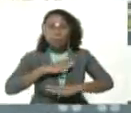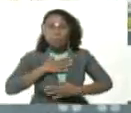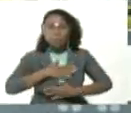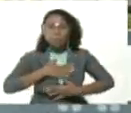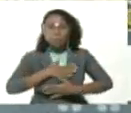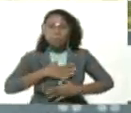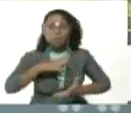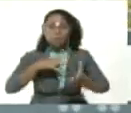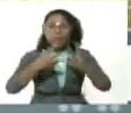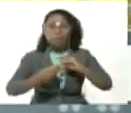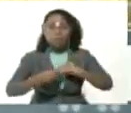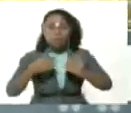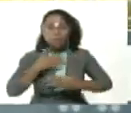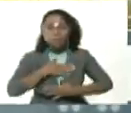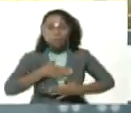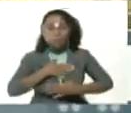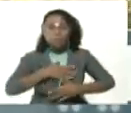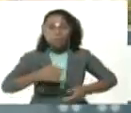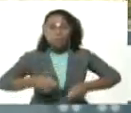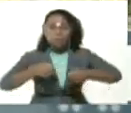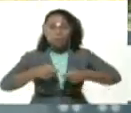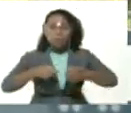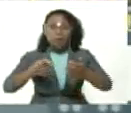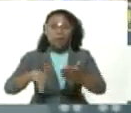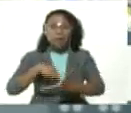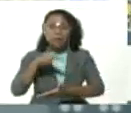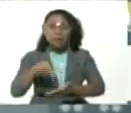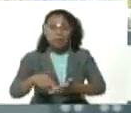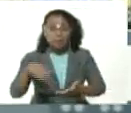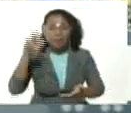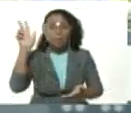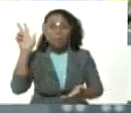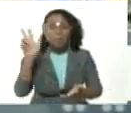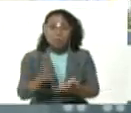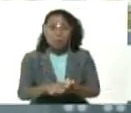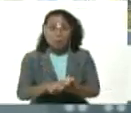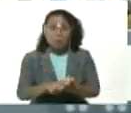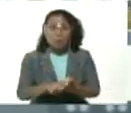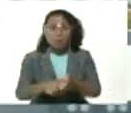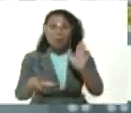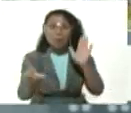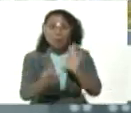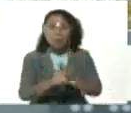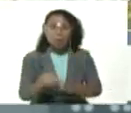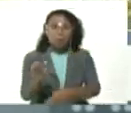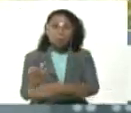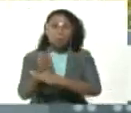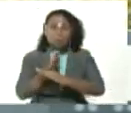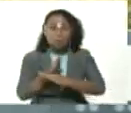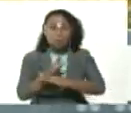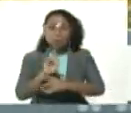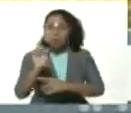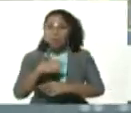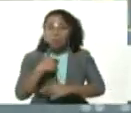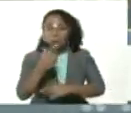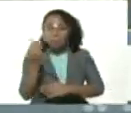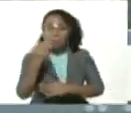CLAP y satisfacer el mercado nacional. Se han probado con la ley antibloqueo. No digo